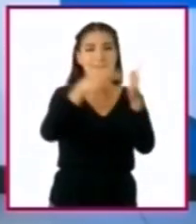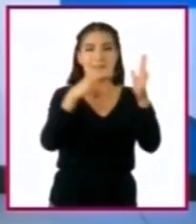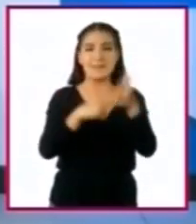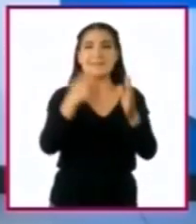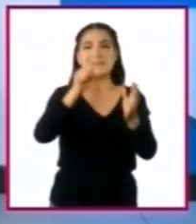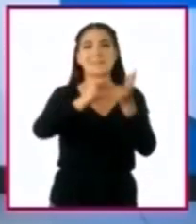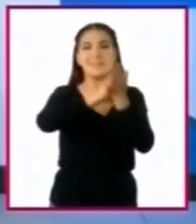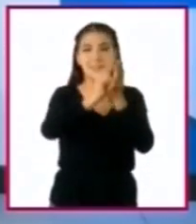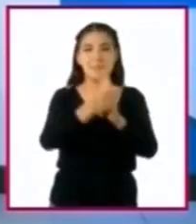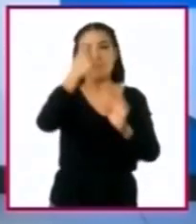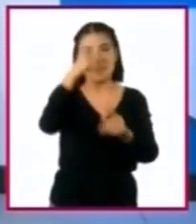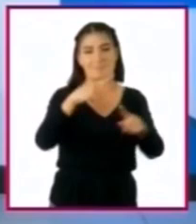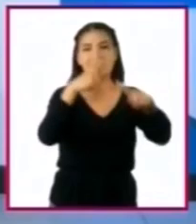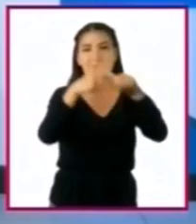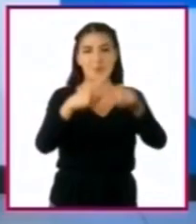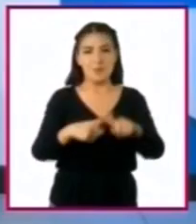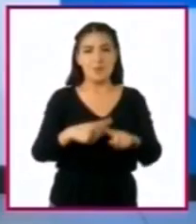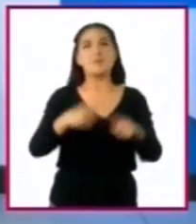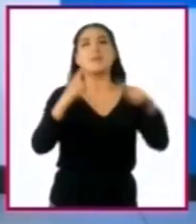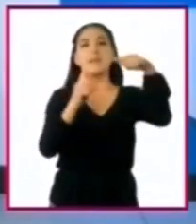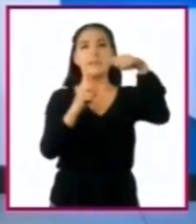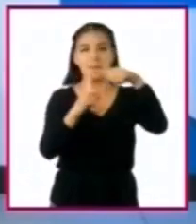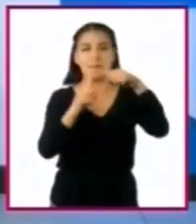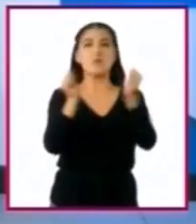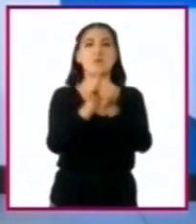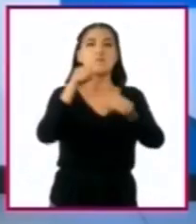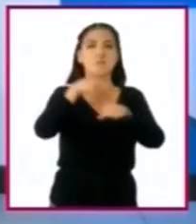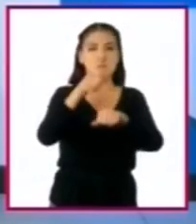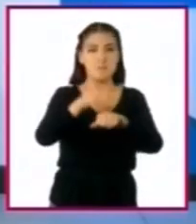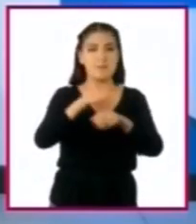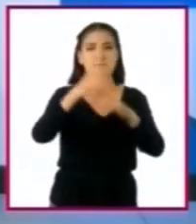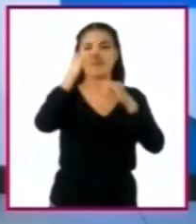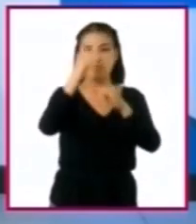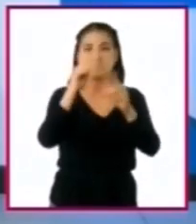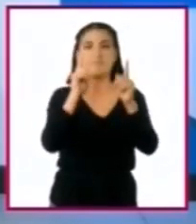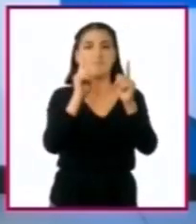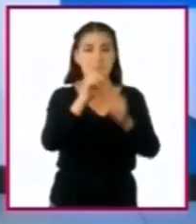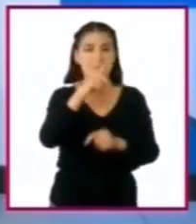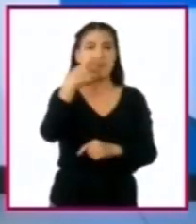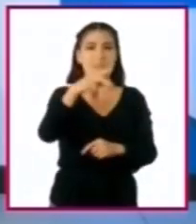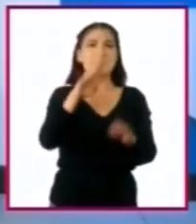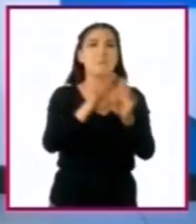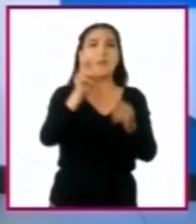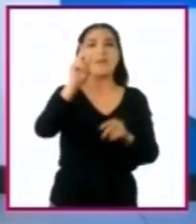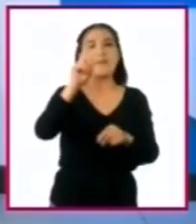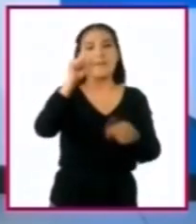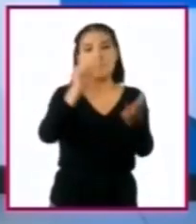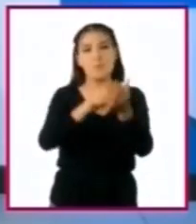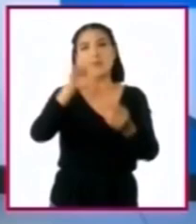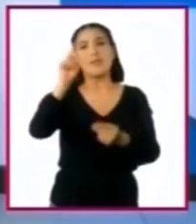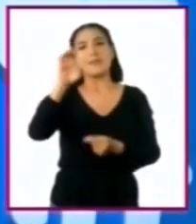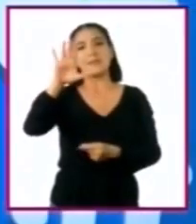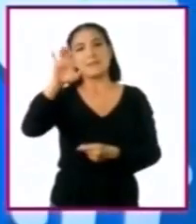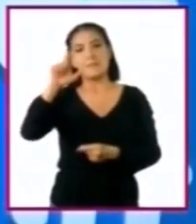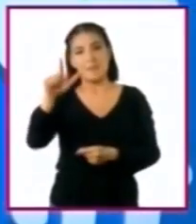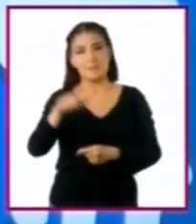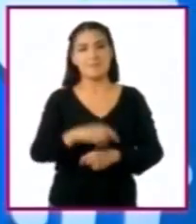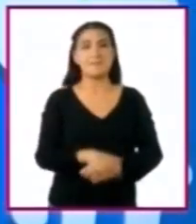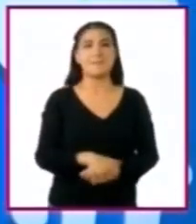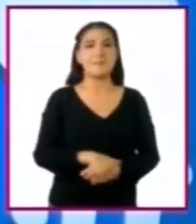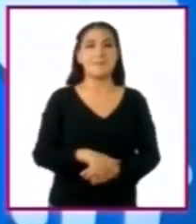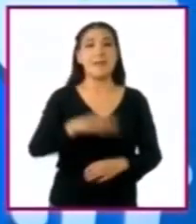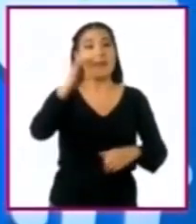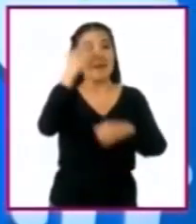signos en la multiplicación y división con números enteros, decimales positivos y negativos. Antes